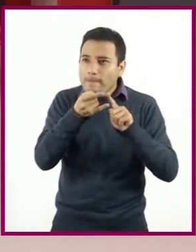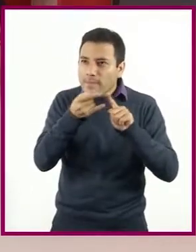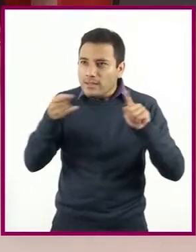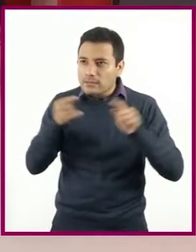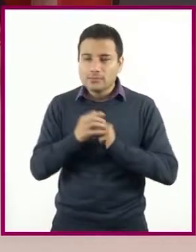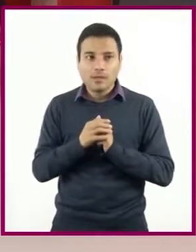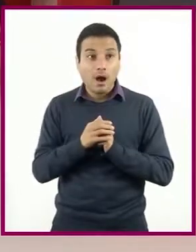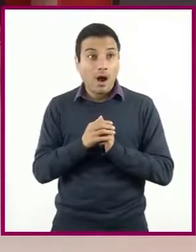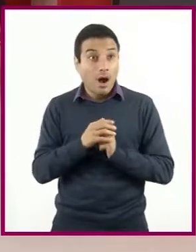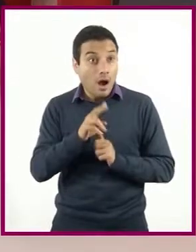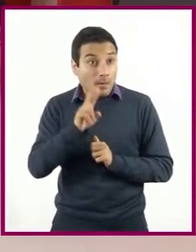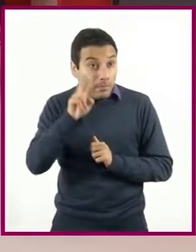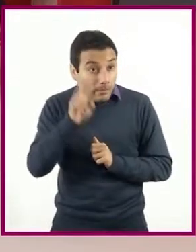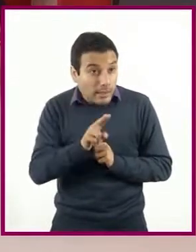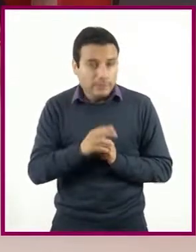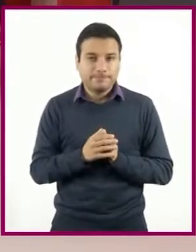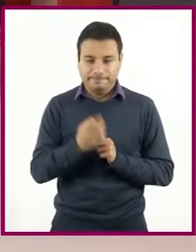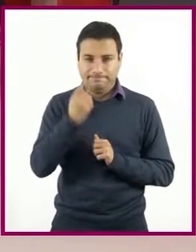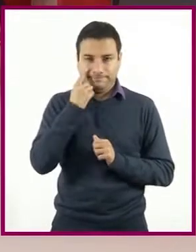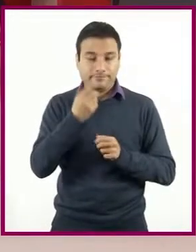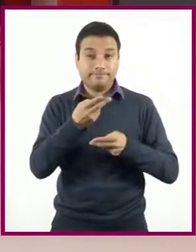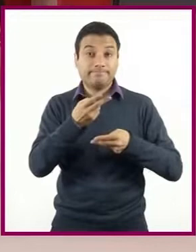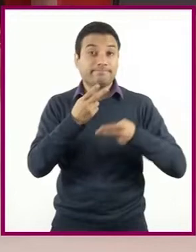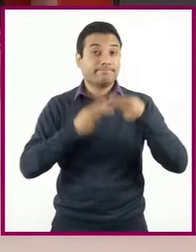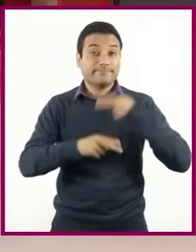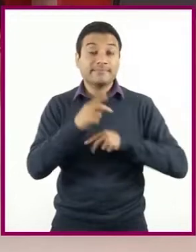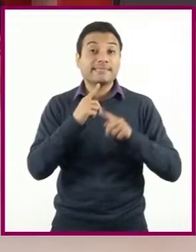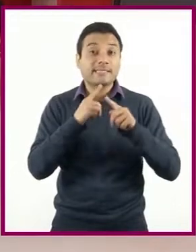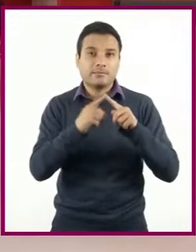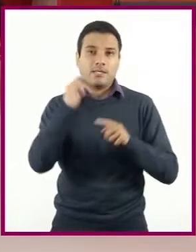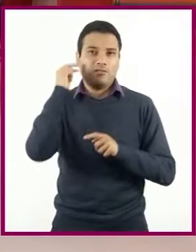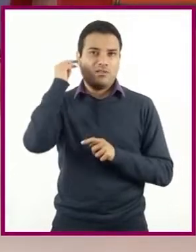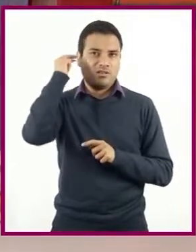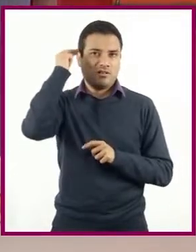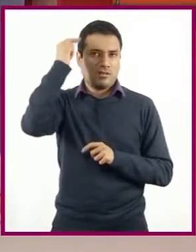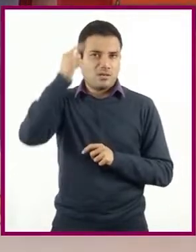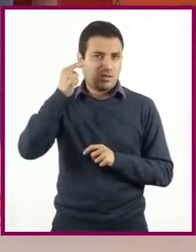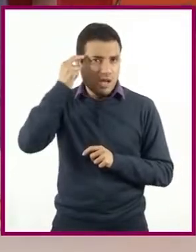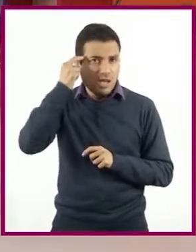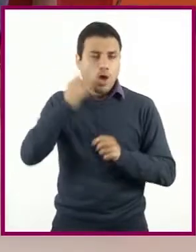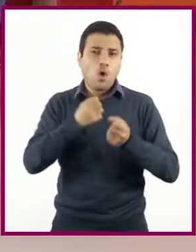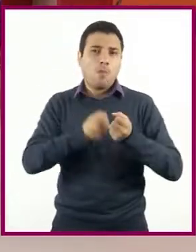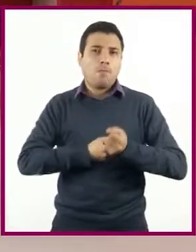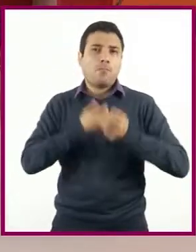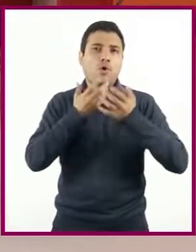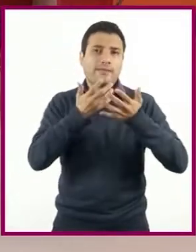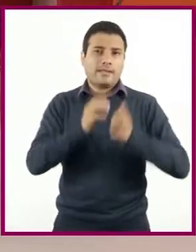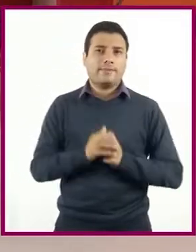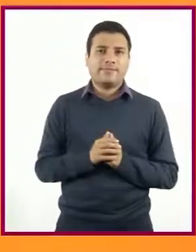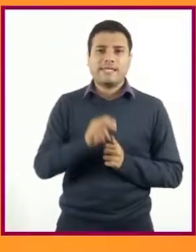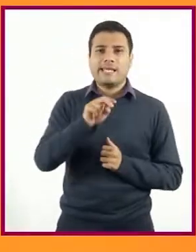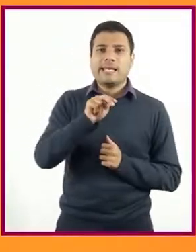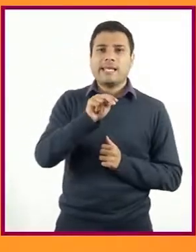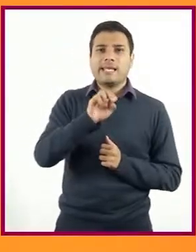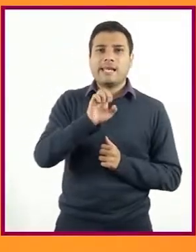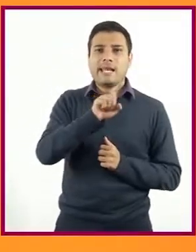son? Sí. Demos la bienvenida al rey, al poeta, Nezahualcóyotl.